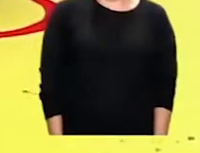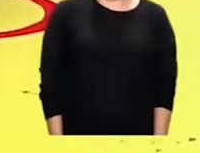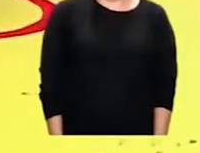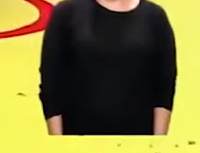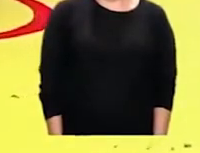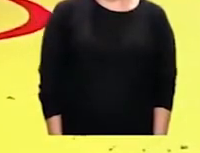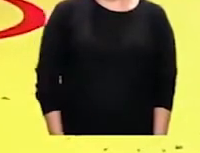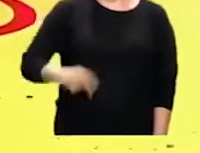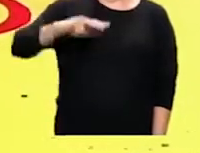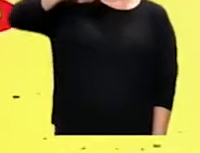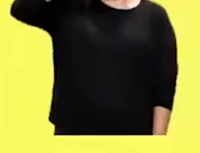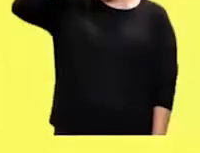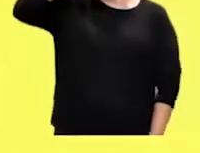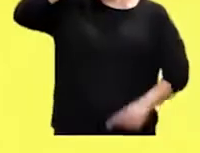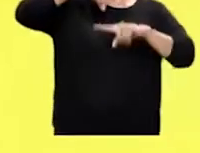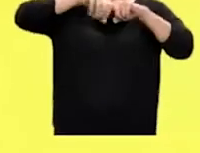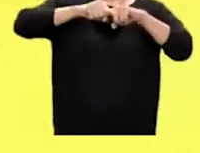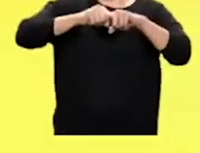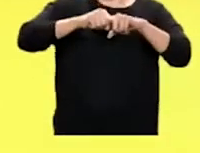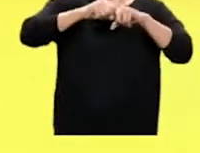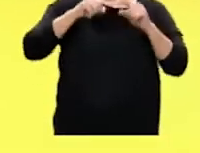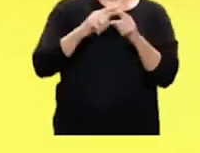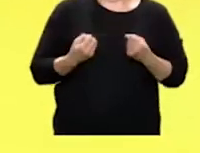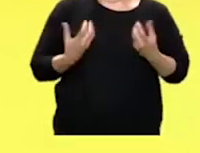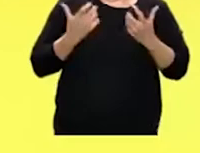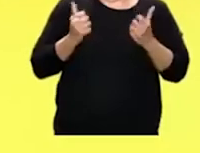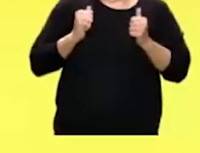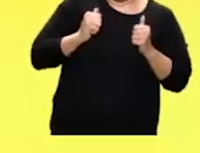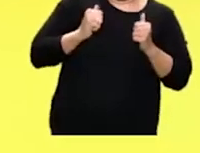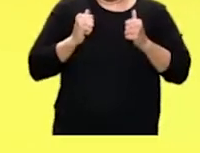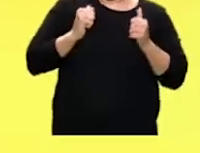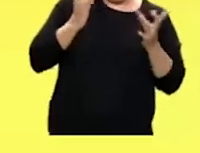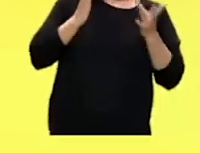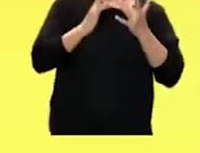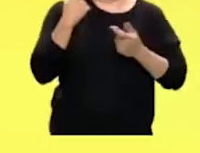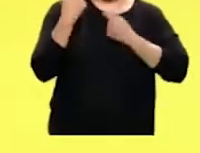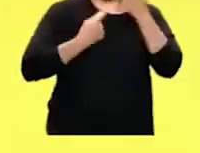Vamos con el segundo puesto de la silleta comercial.